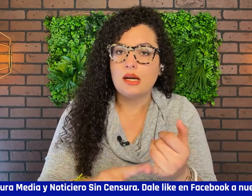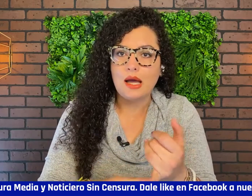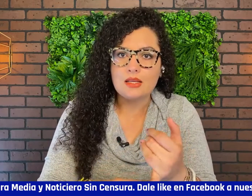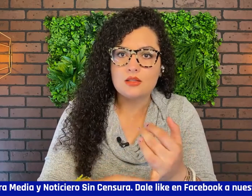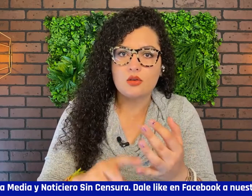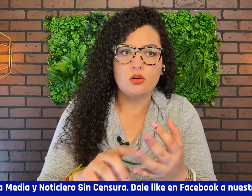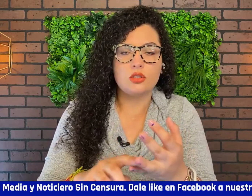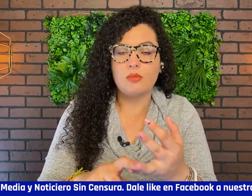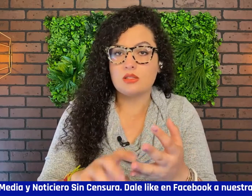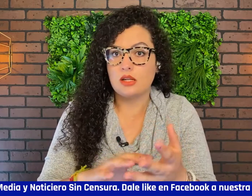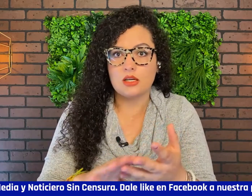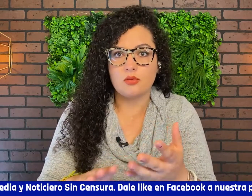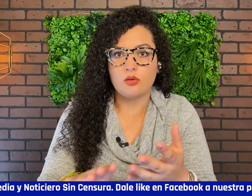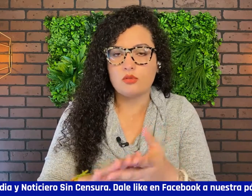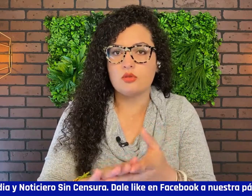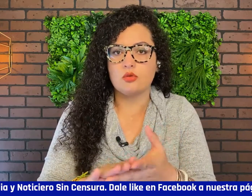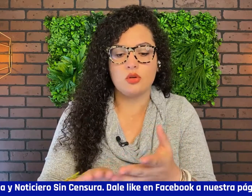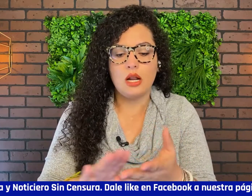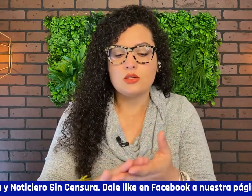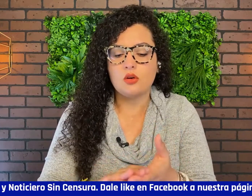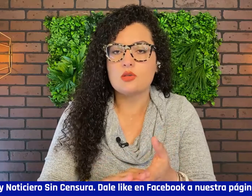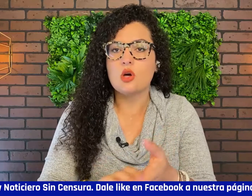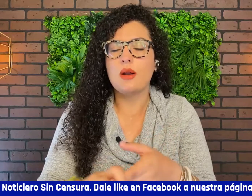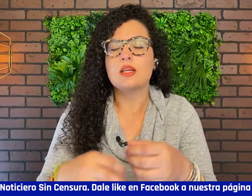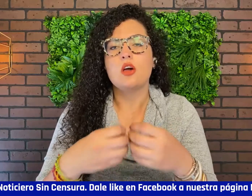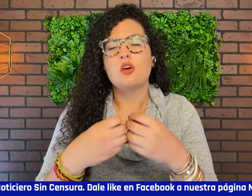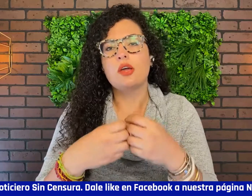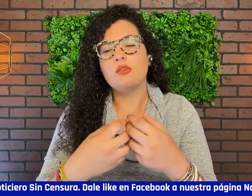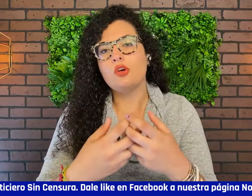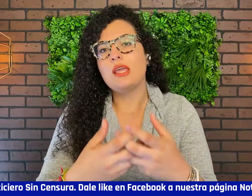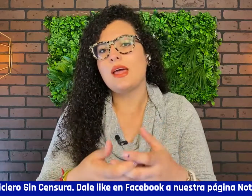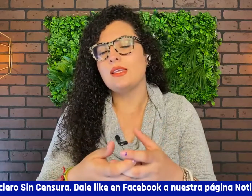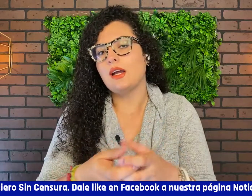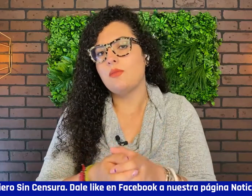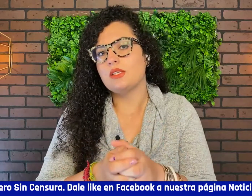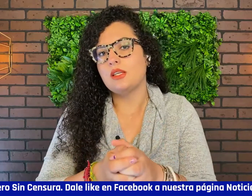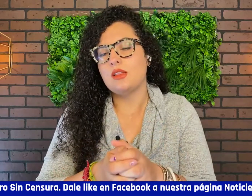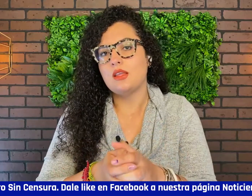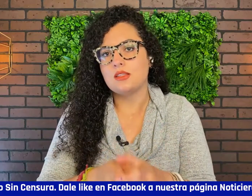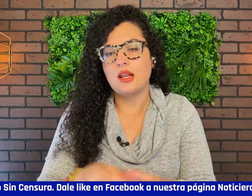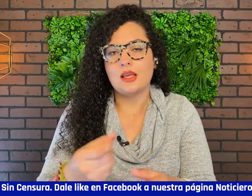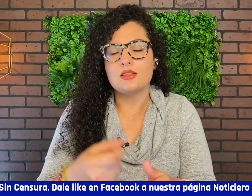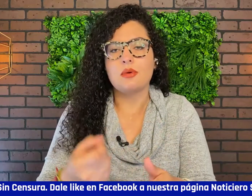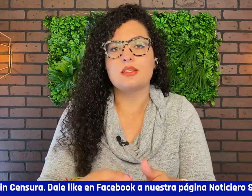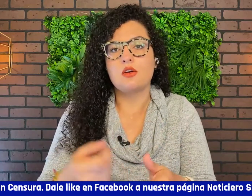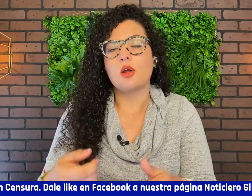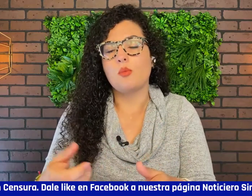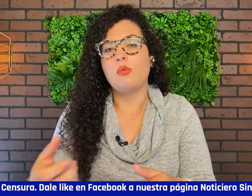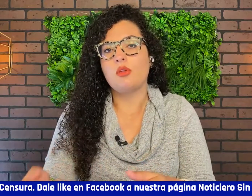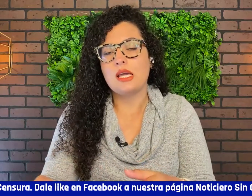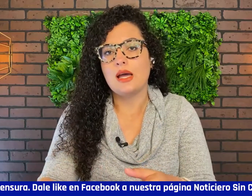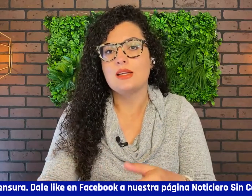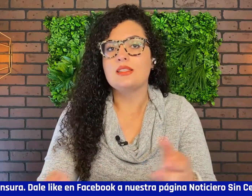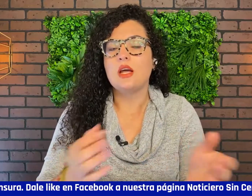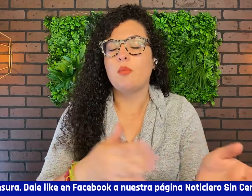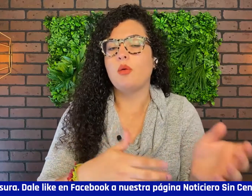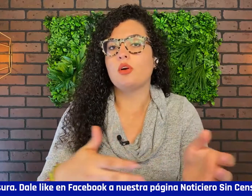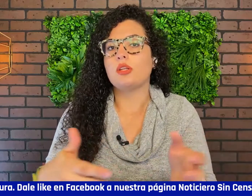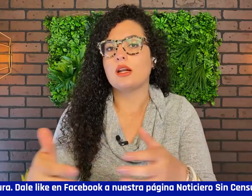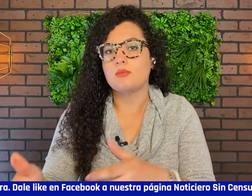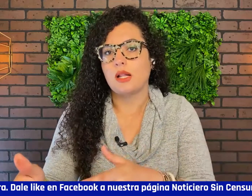tema del gas, con los temas de las reformas constitucionales, con las obras. ¿Con qué autoridad llega el presidente a decir aquí se va a hacer lo que el pueblo diga si